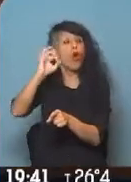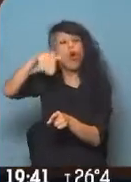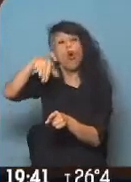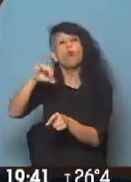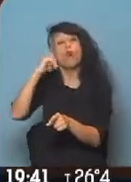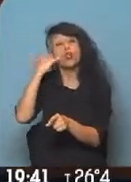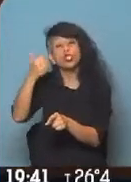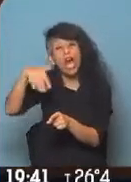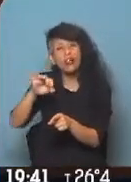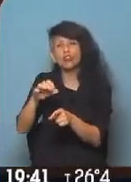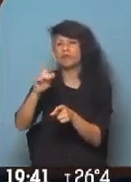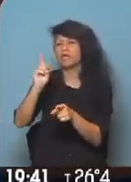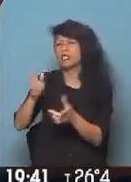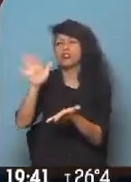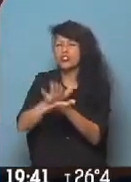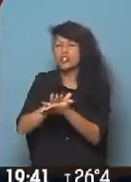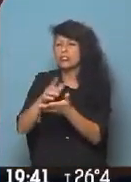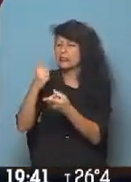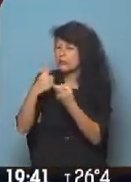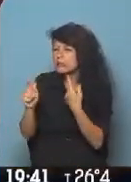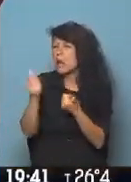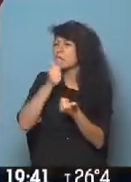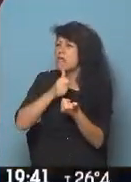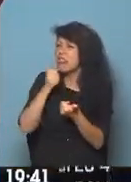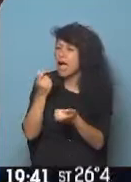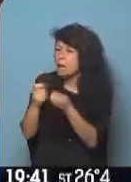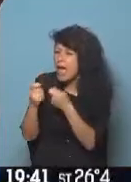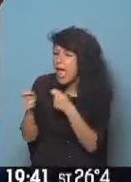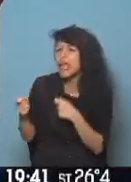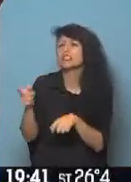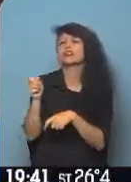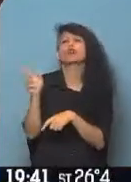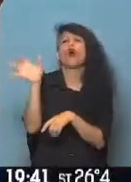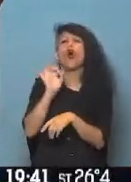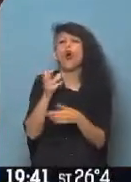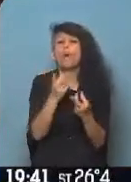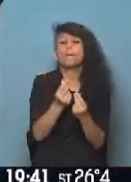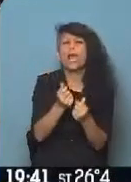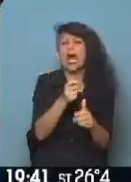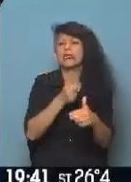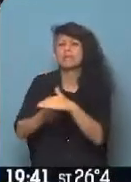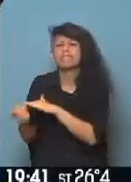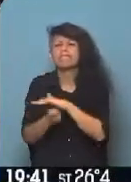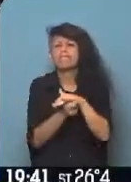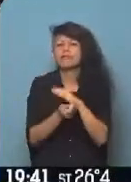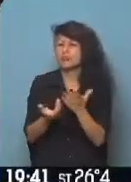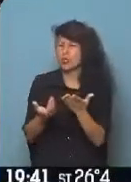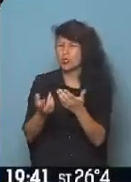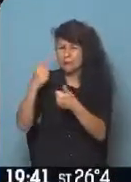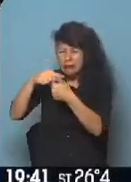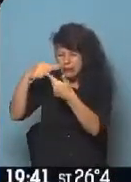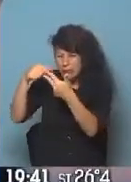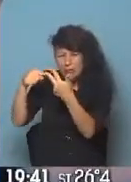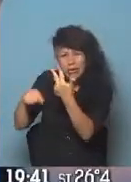adulteramiento de medicamentos causas que tienen el lavado lavado de dinero causas muchas tienen como 245